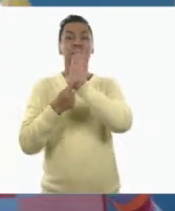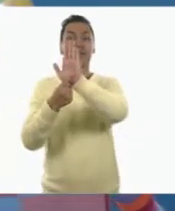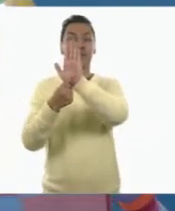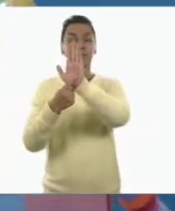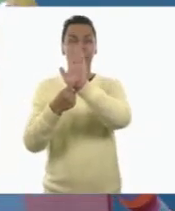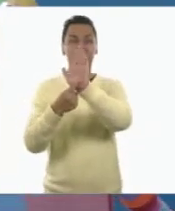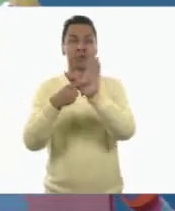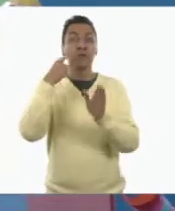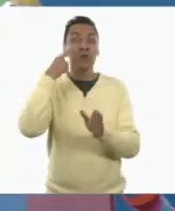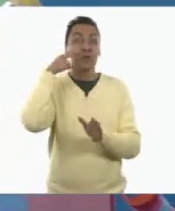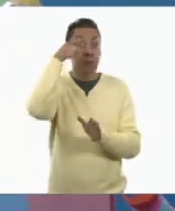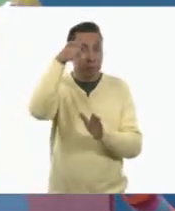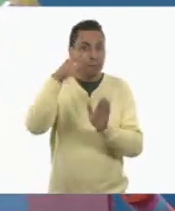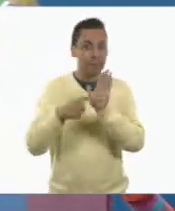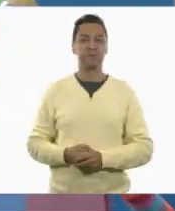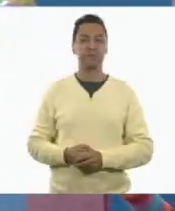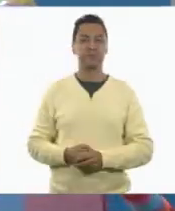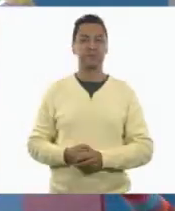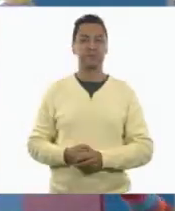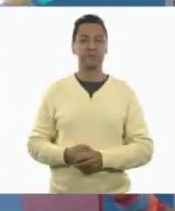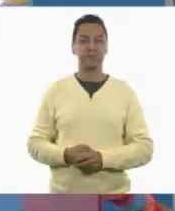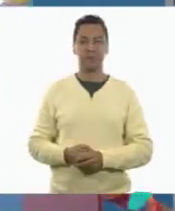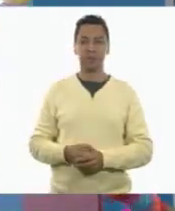casa, vean esta fotografía.